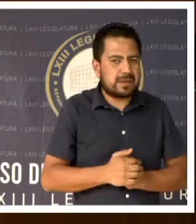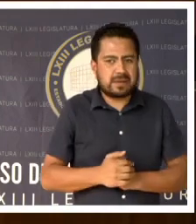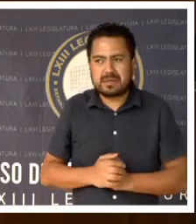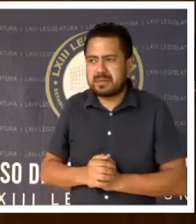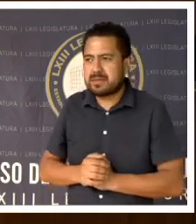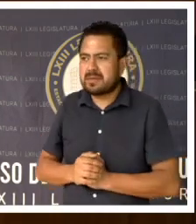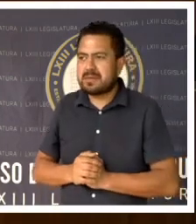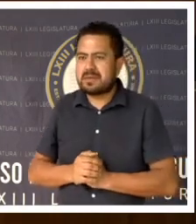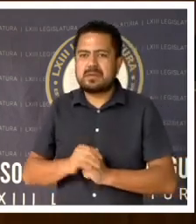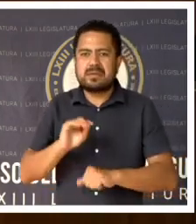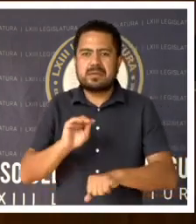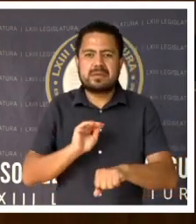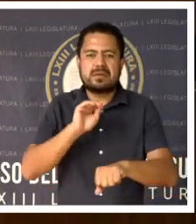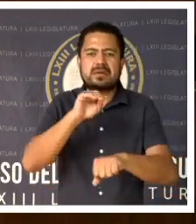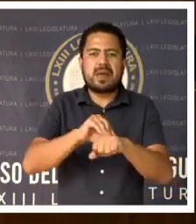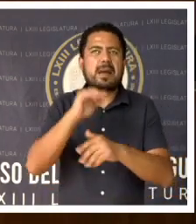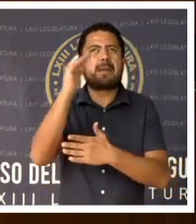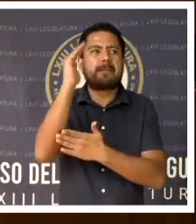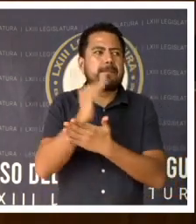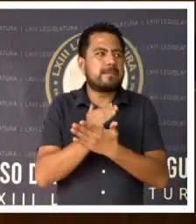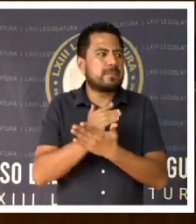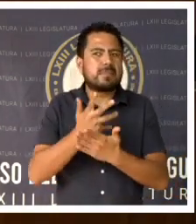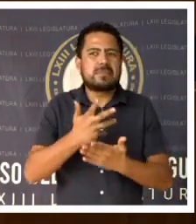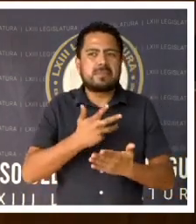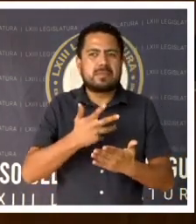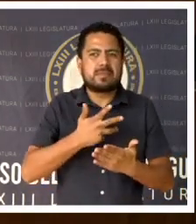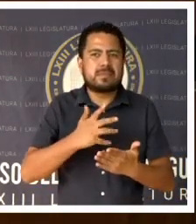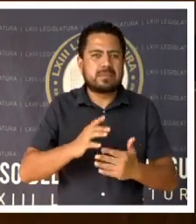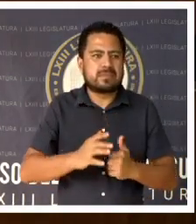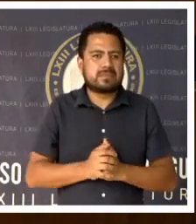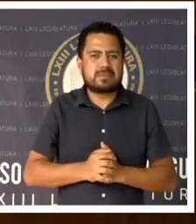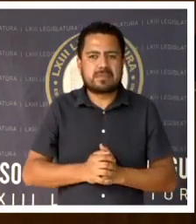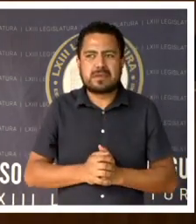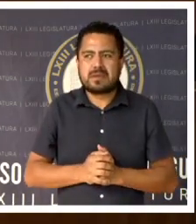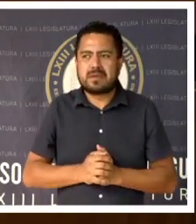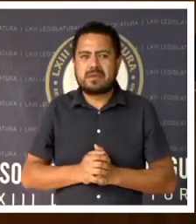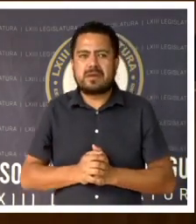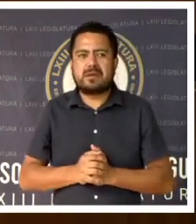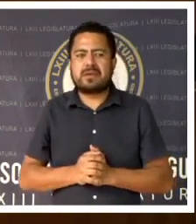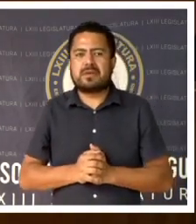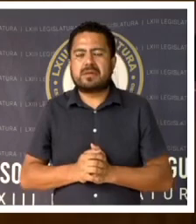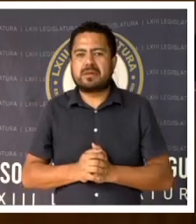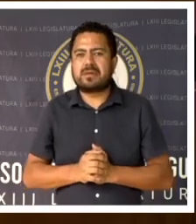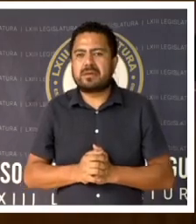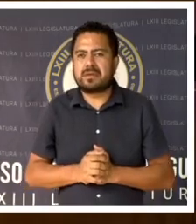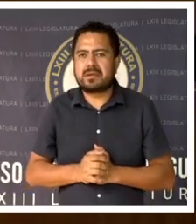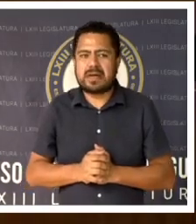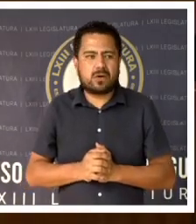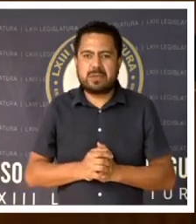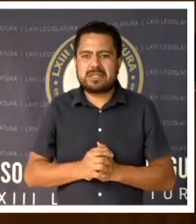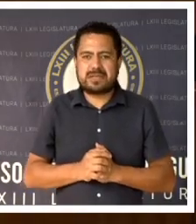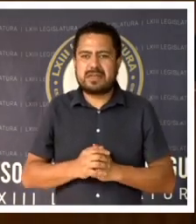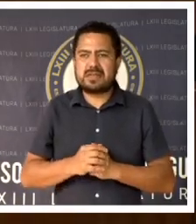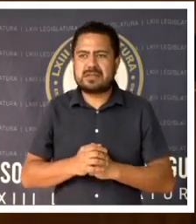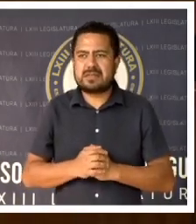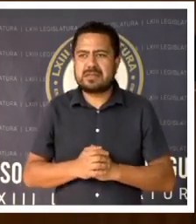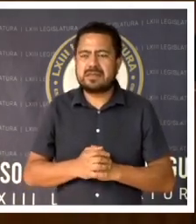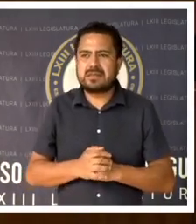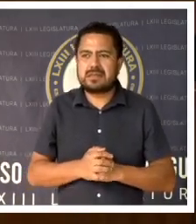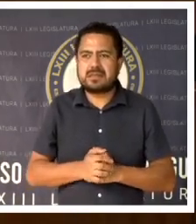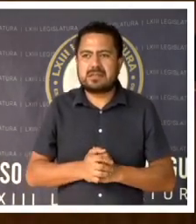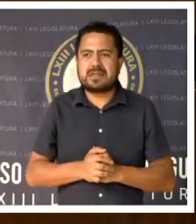por delante a los que este menos tienen siempre va a poner por delante a todos aquellos que fueron excluidos e